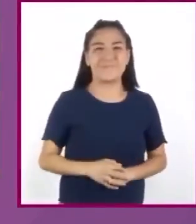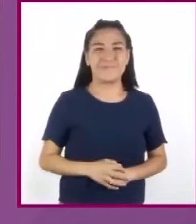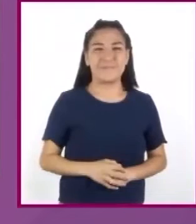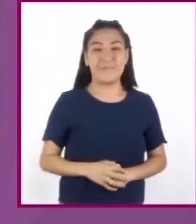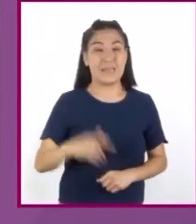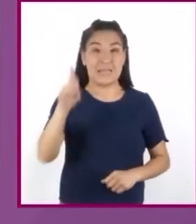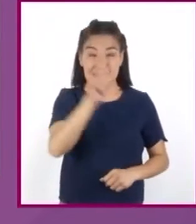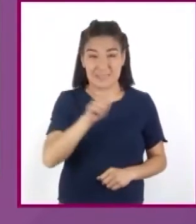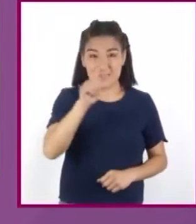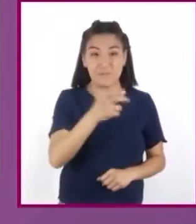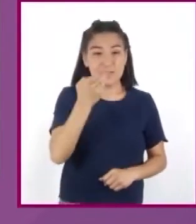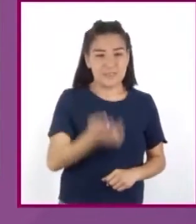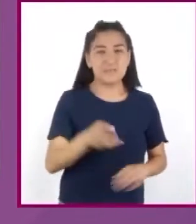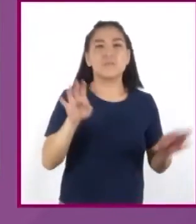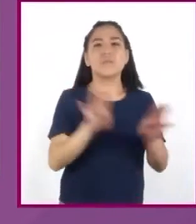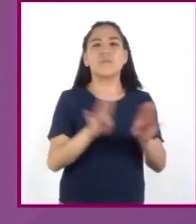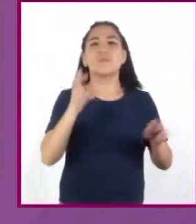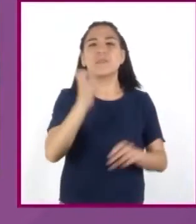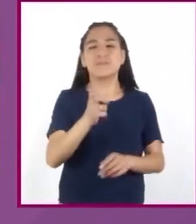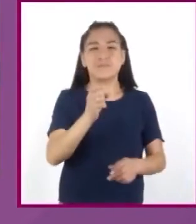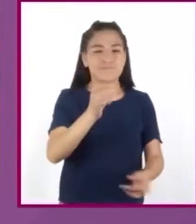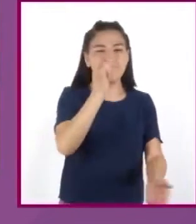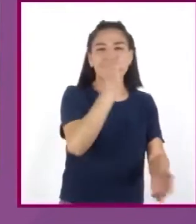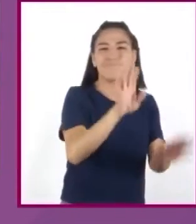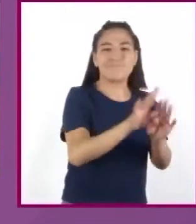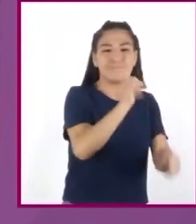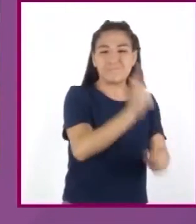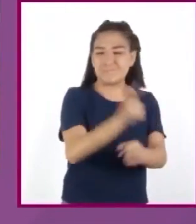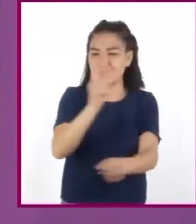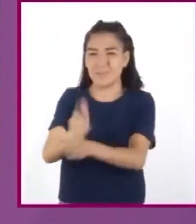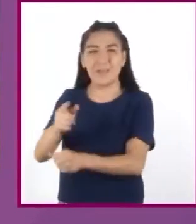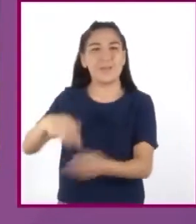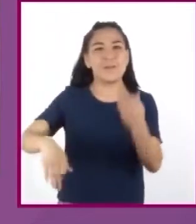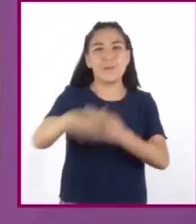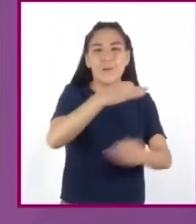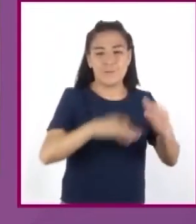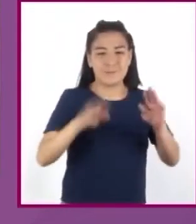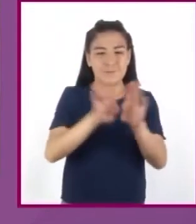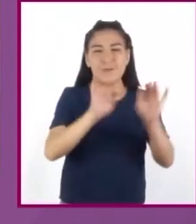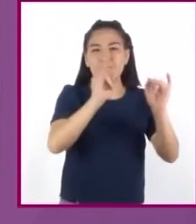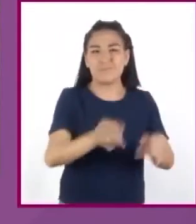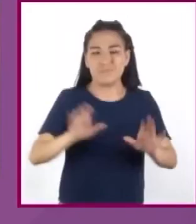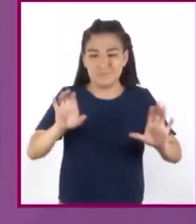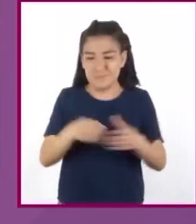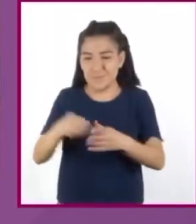La lengua es parte de la identidad, da sentido de pertenencia a quienes viven en